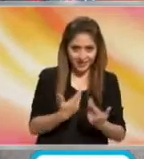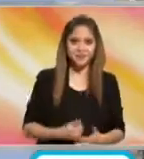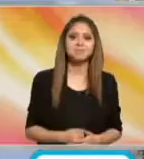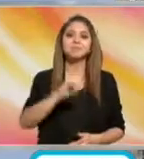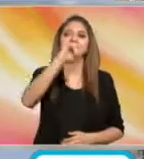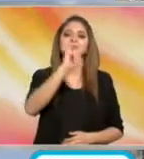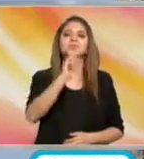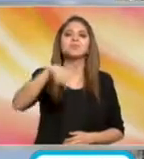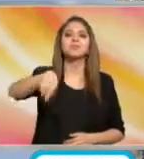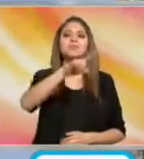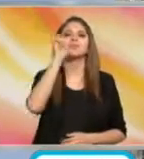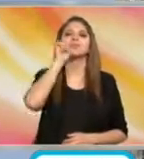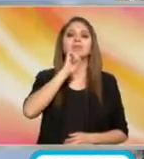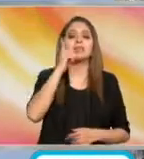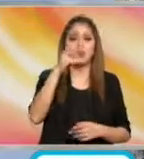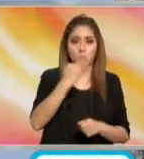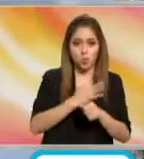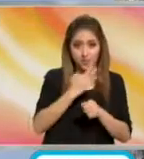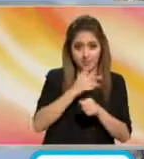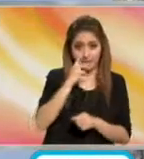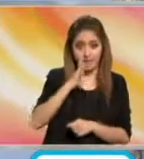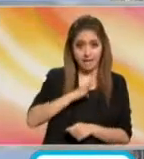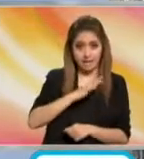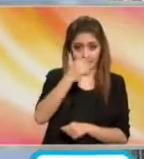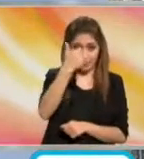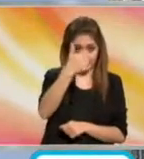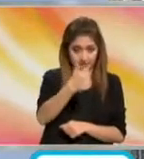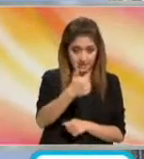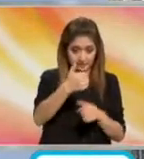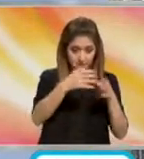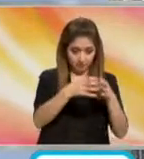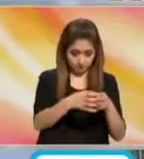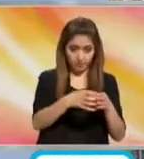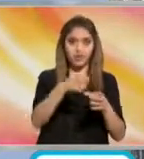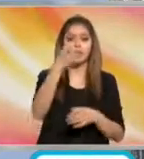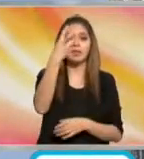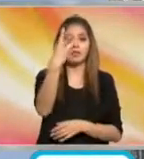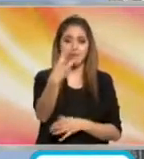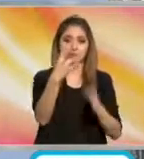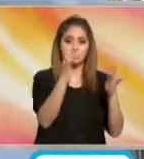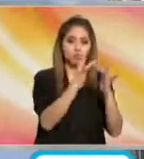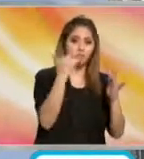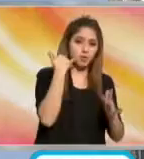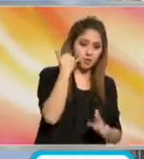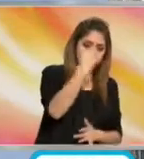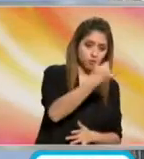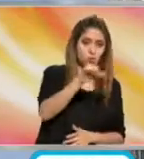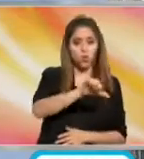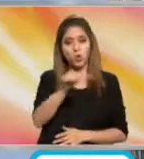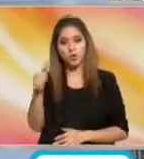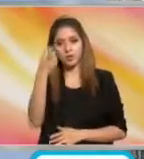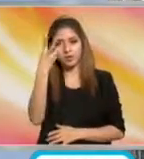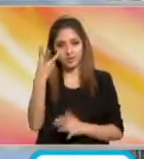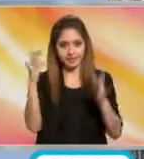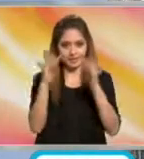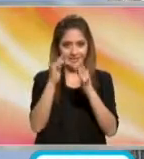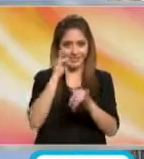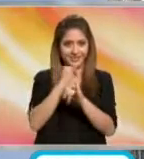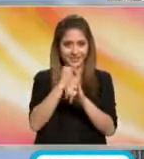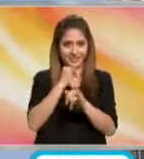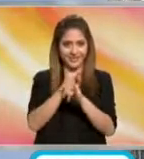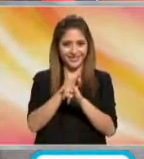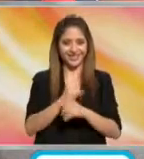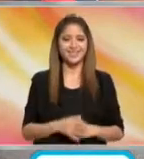que nos están viendo, tenemos 6 kits. 3 se van a ir por la línea telefónica y 3 se van a ir por las redes sociales Muy aquí del bien.